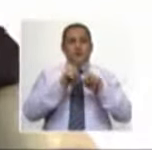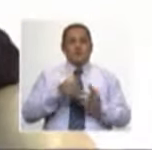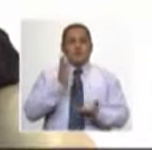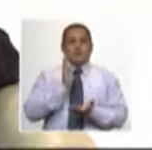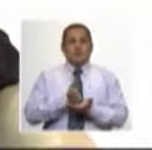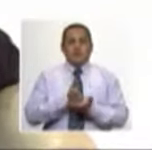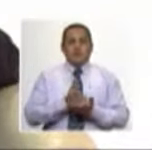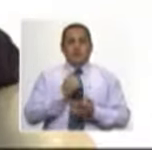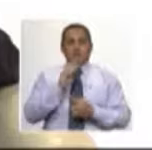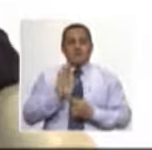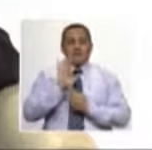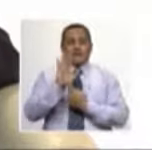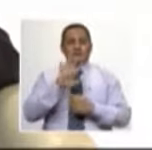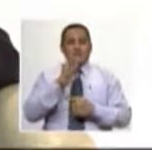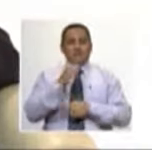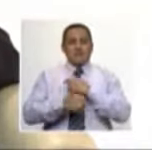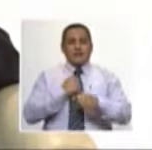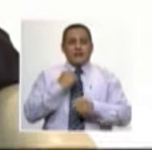¿no? Emitidas entre el año